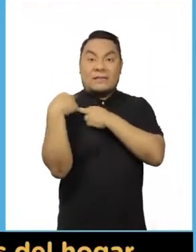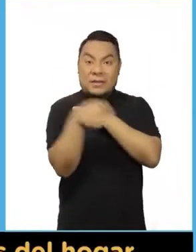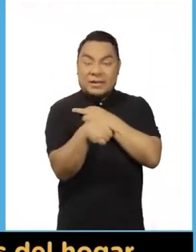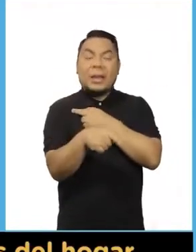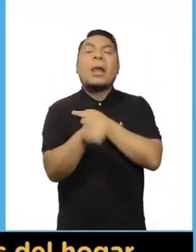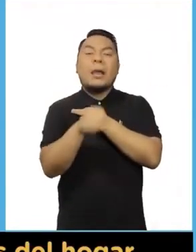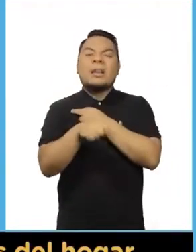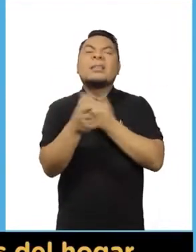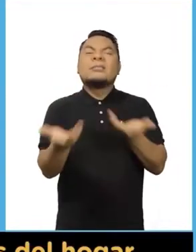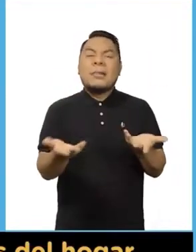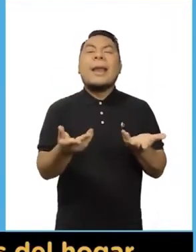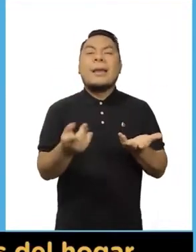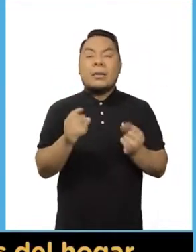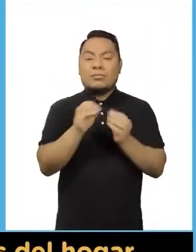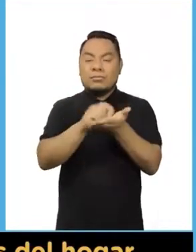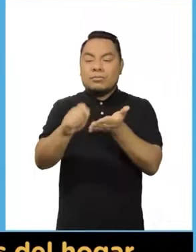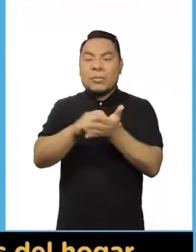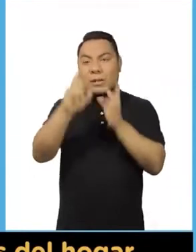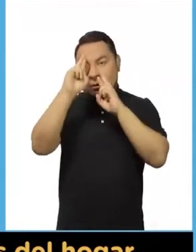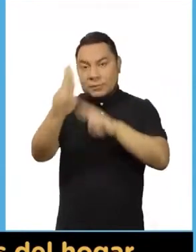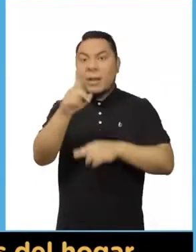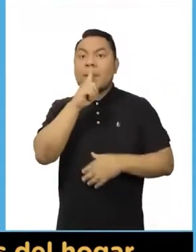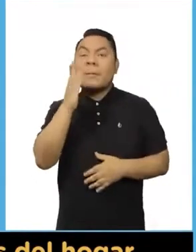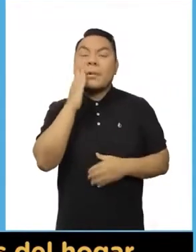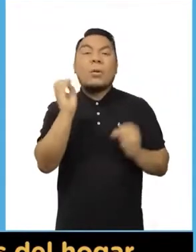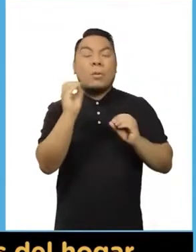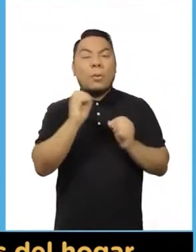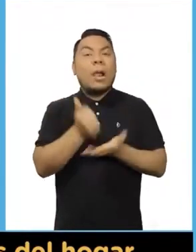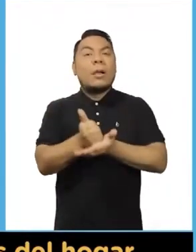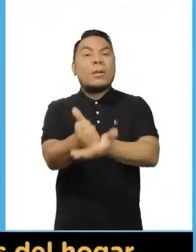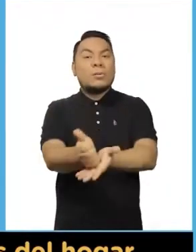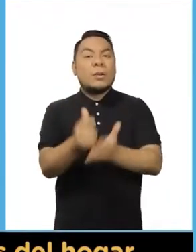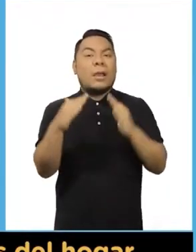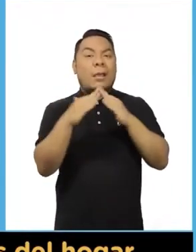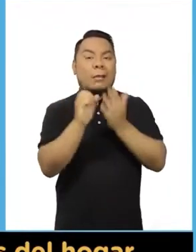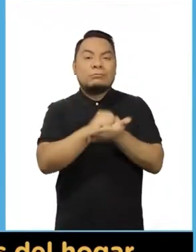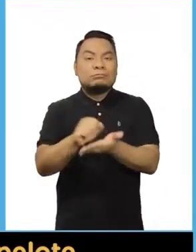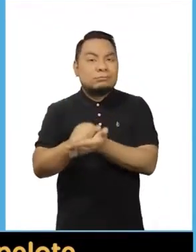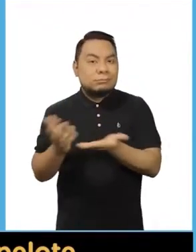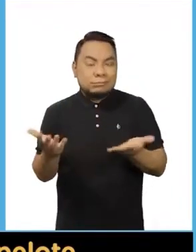deberes, respetar a los padres o ayudar en las tareas del hogar.